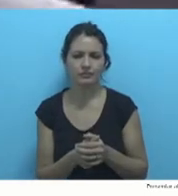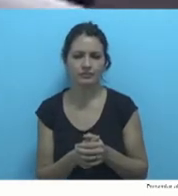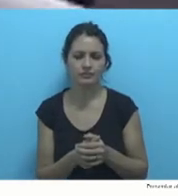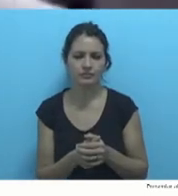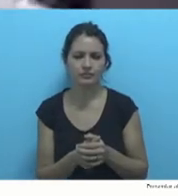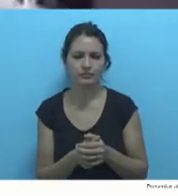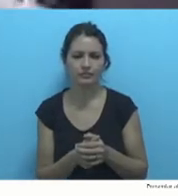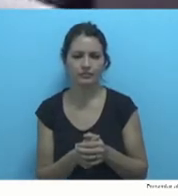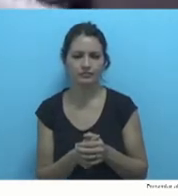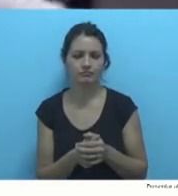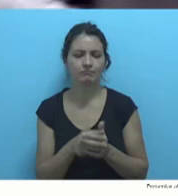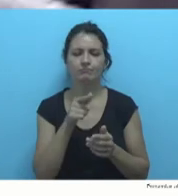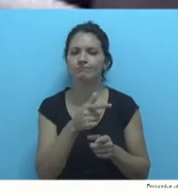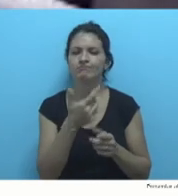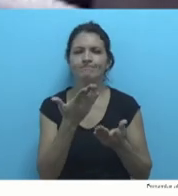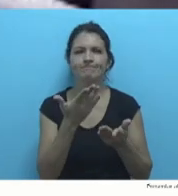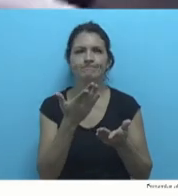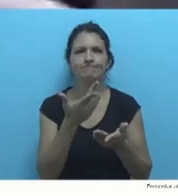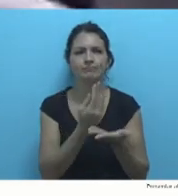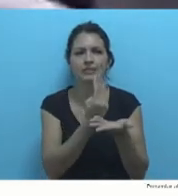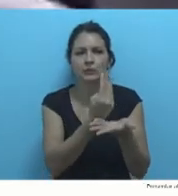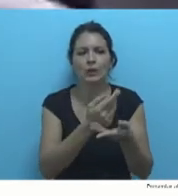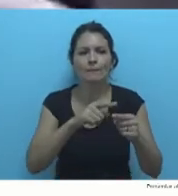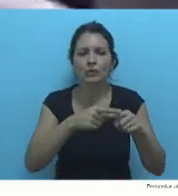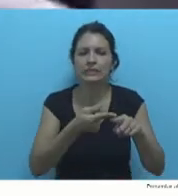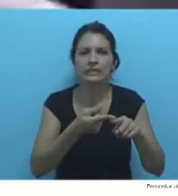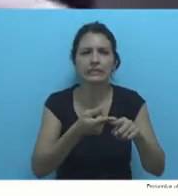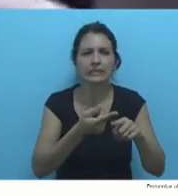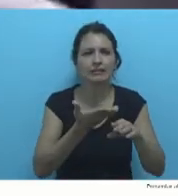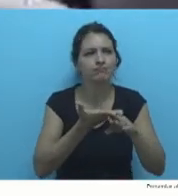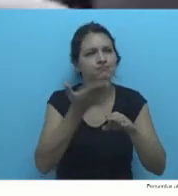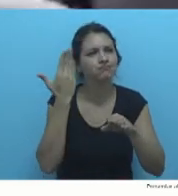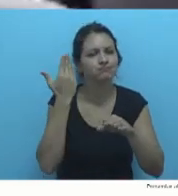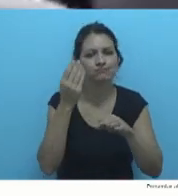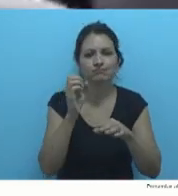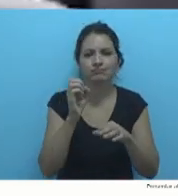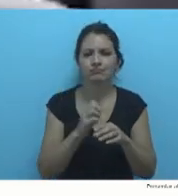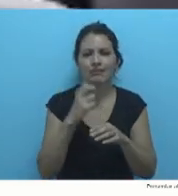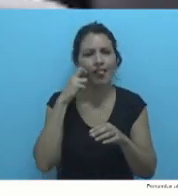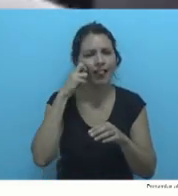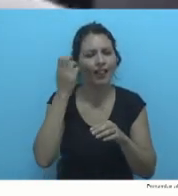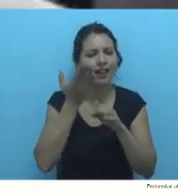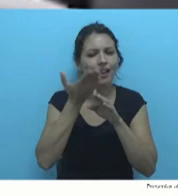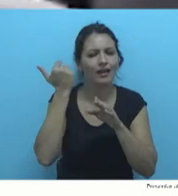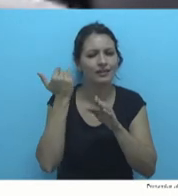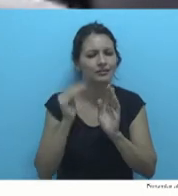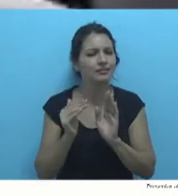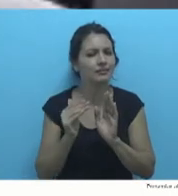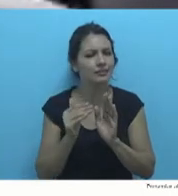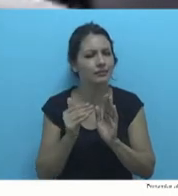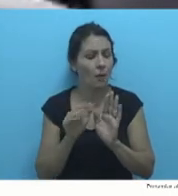que yo diría de los de antes. Y voy a decir por qué, con dos anécdotas. Una que me parece que es un